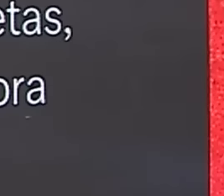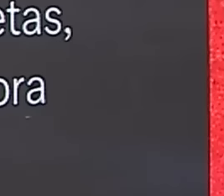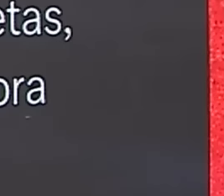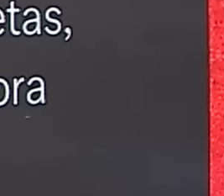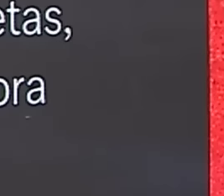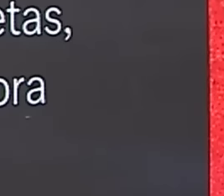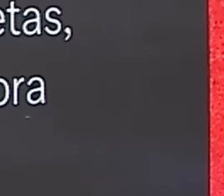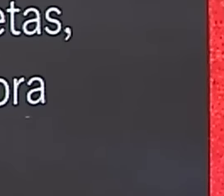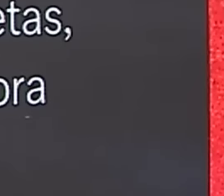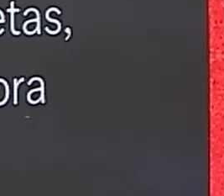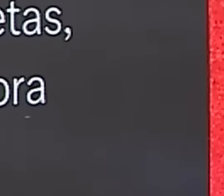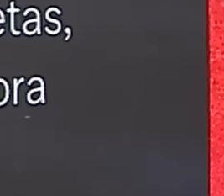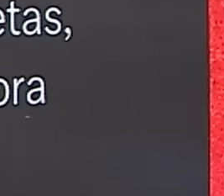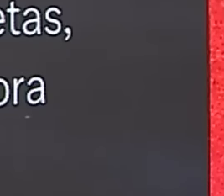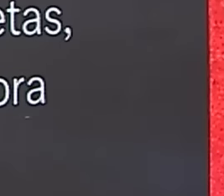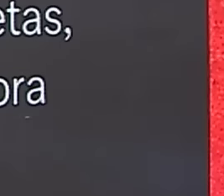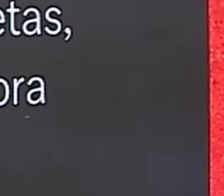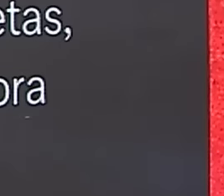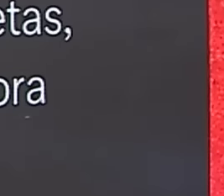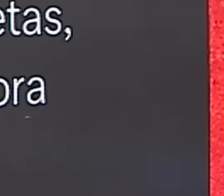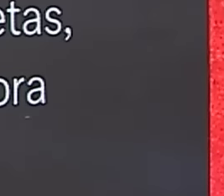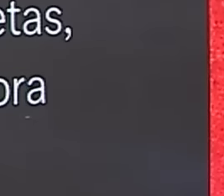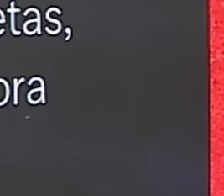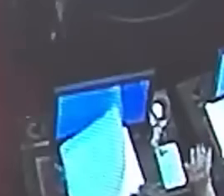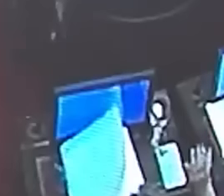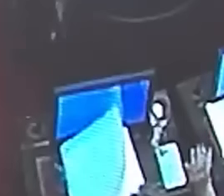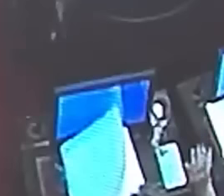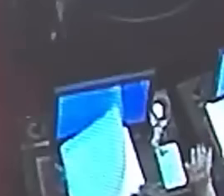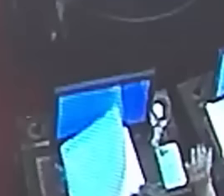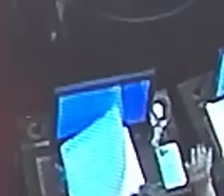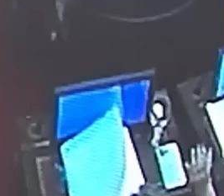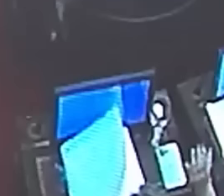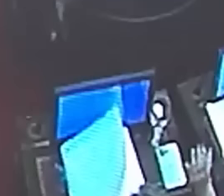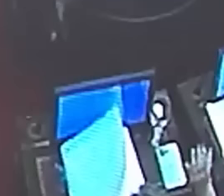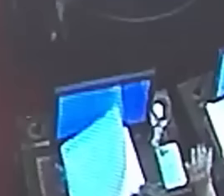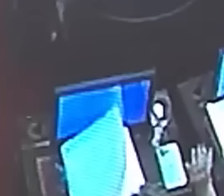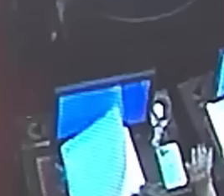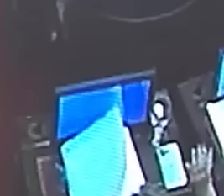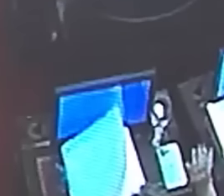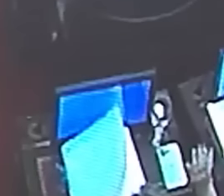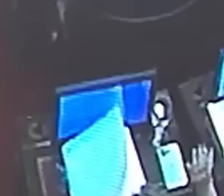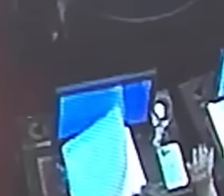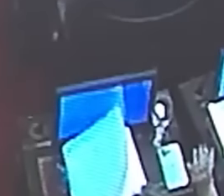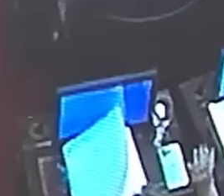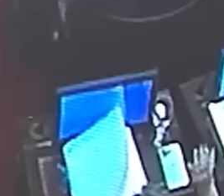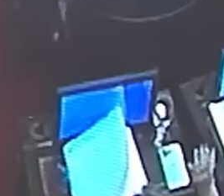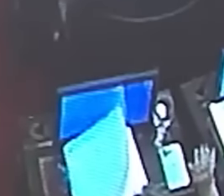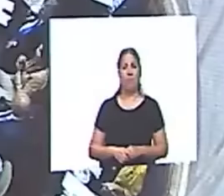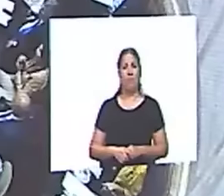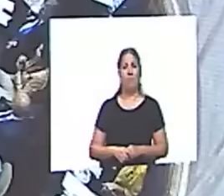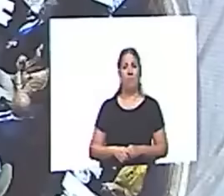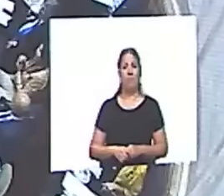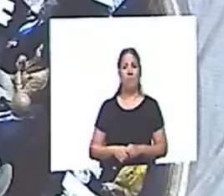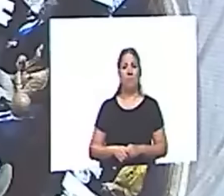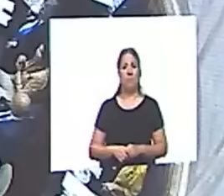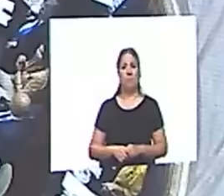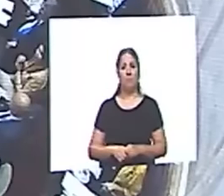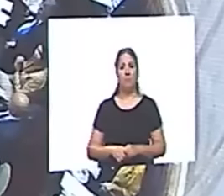Los jubilados. Esta semana. Y todo lo demás. Porque estaría buenísimo si nosotros tenemos un Senado o una Cámara de